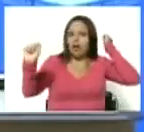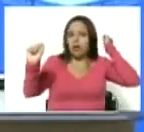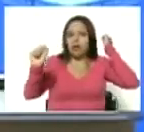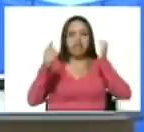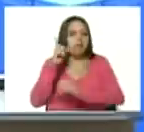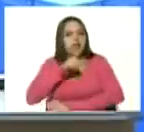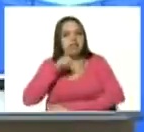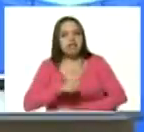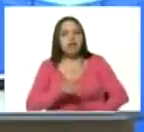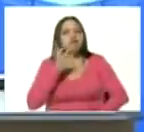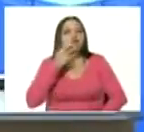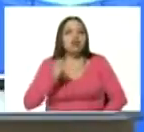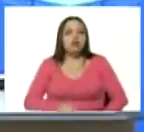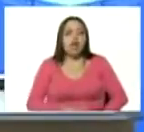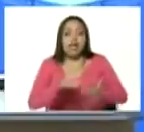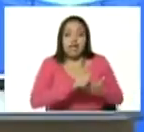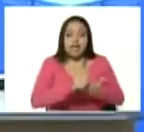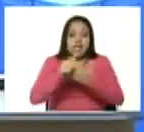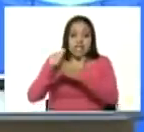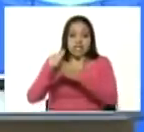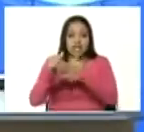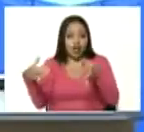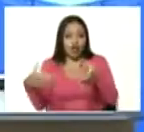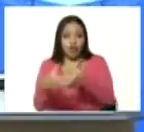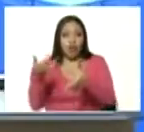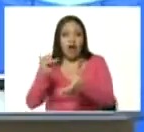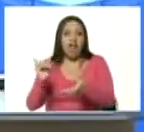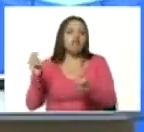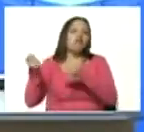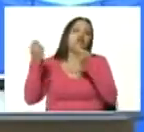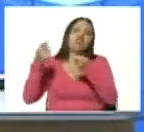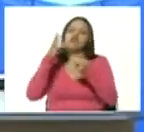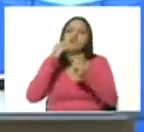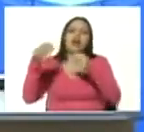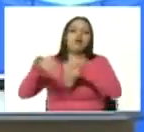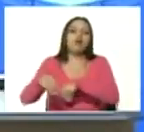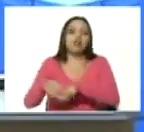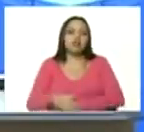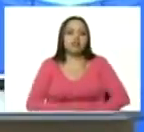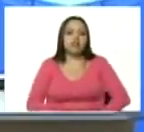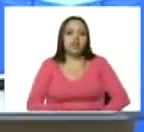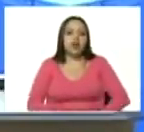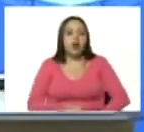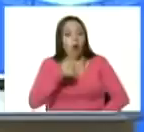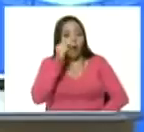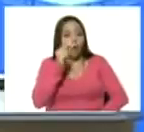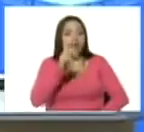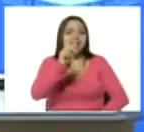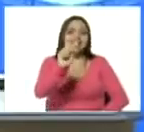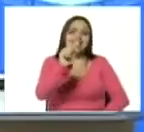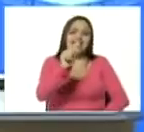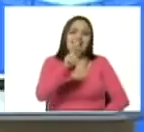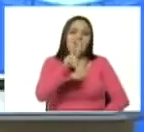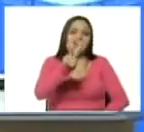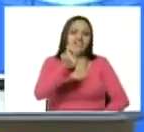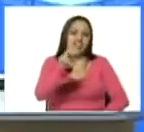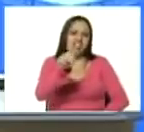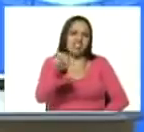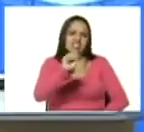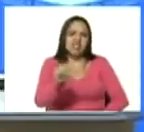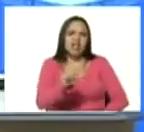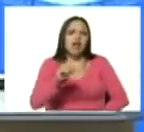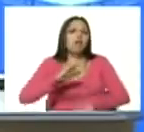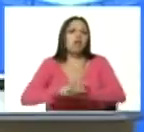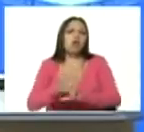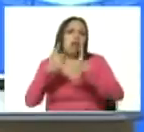Por ejemplo, en este momento, el líder del sindicato que está protestando por eso es el señor Gustavo Tarre, que está diciendo que porque le rebajaron el sueldo